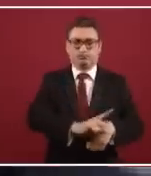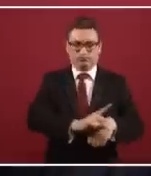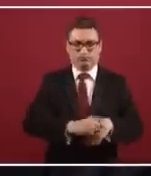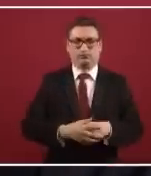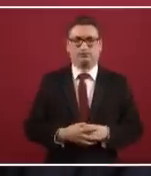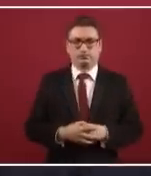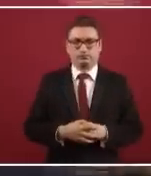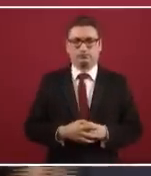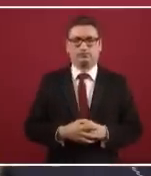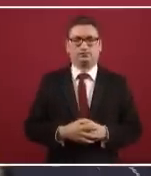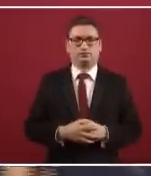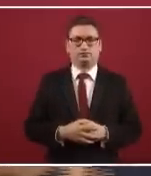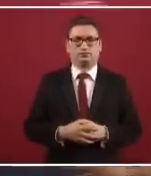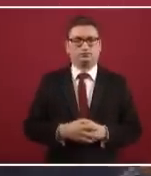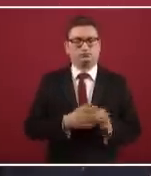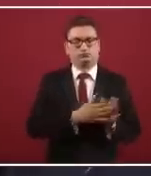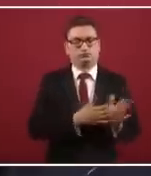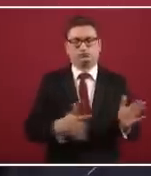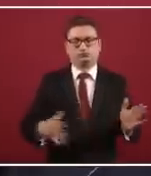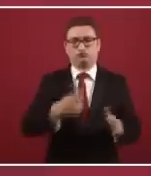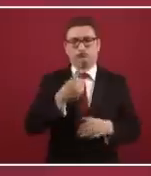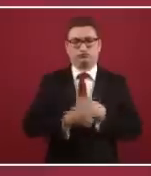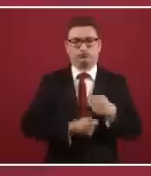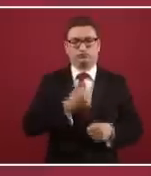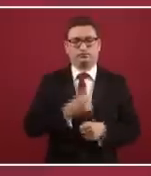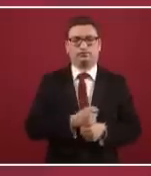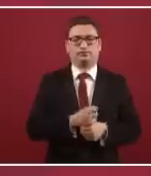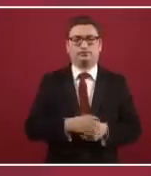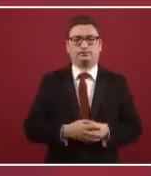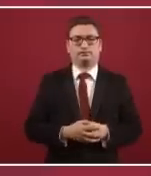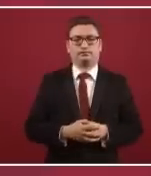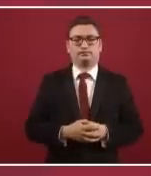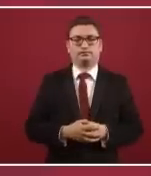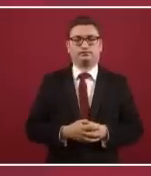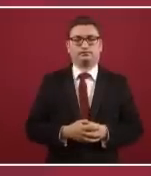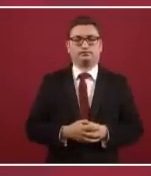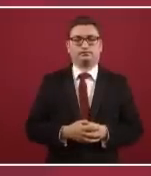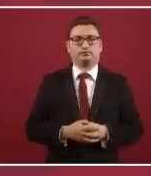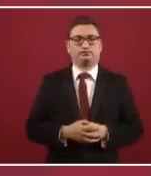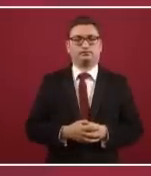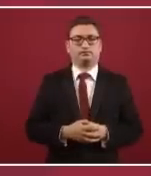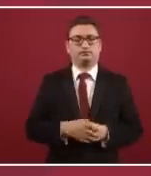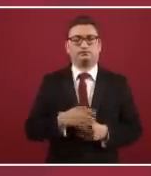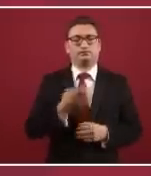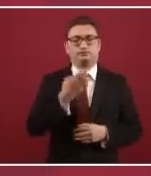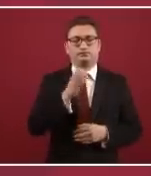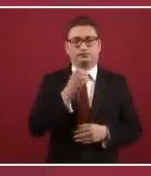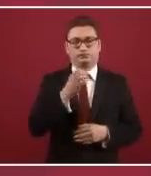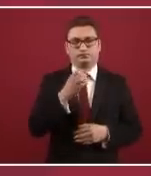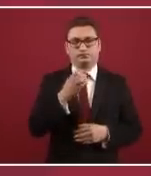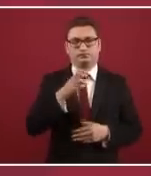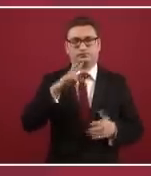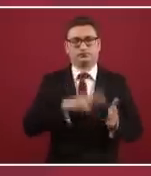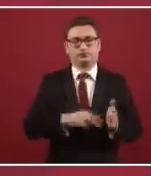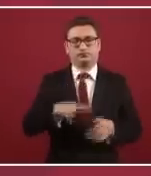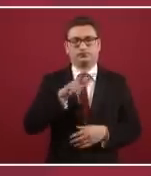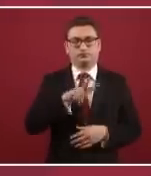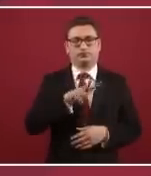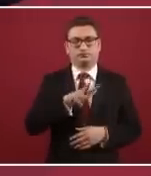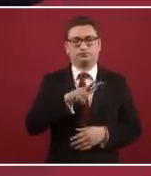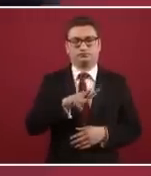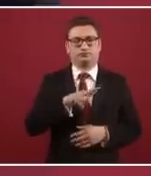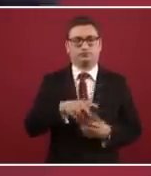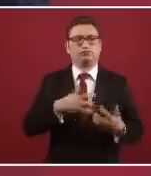en el transcurso del año. O sea, en enero del 2018